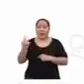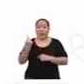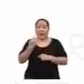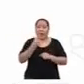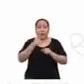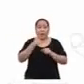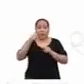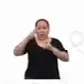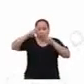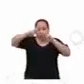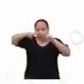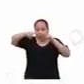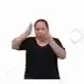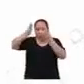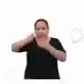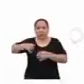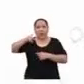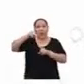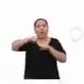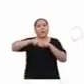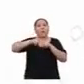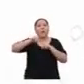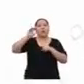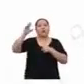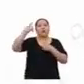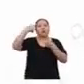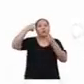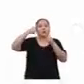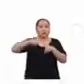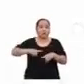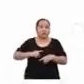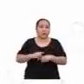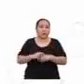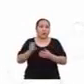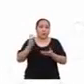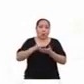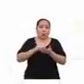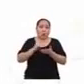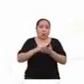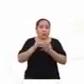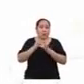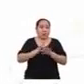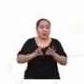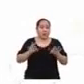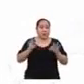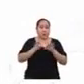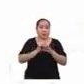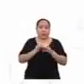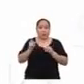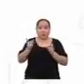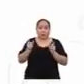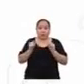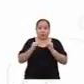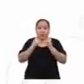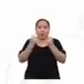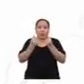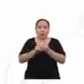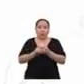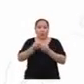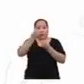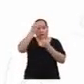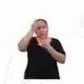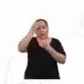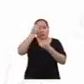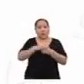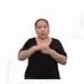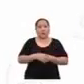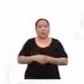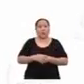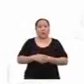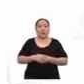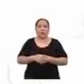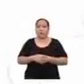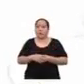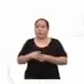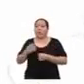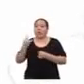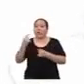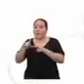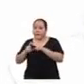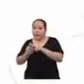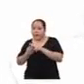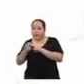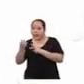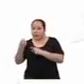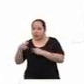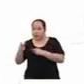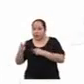y depende de las decisiones que se tomen. Lo más importante es que el conjunto de datos cubra el valor mínimo de